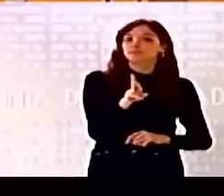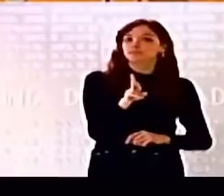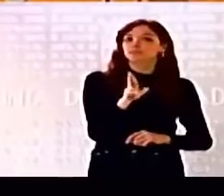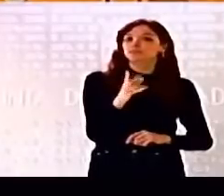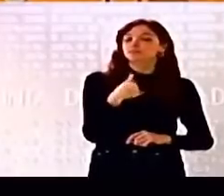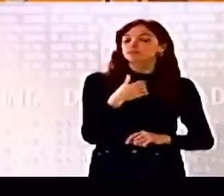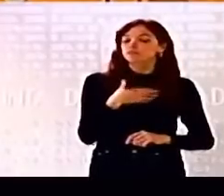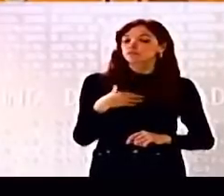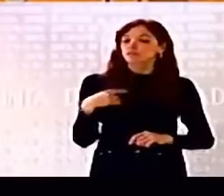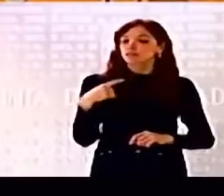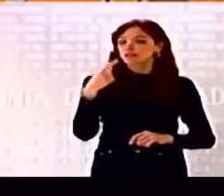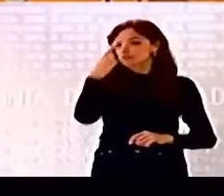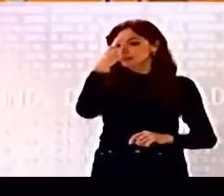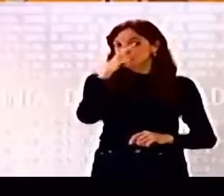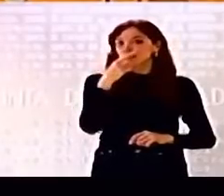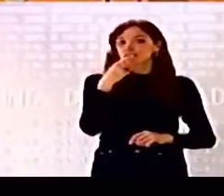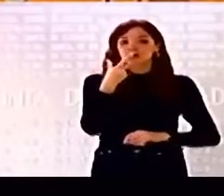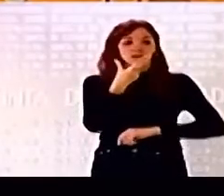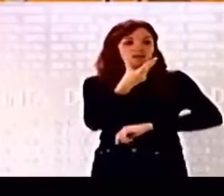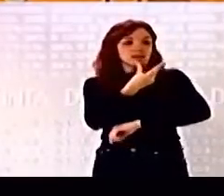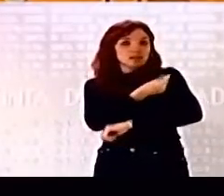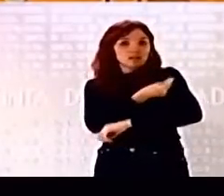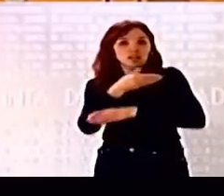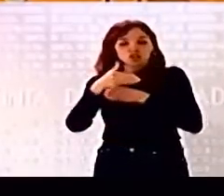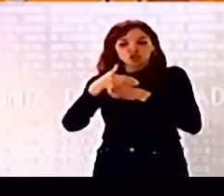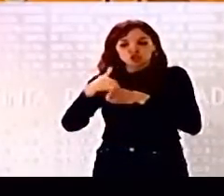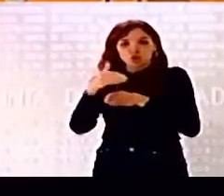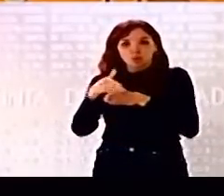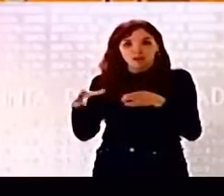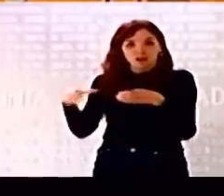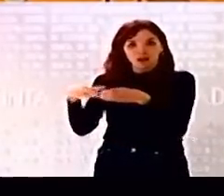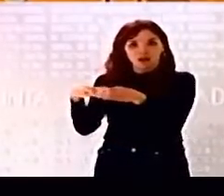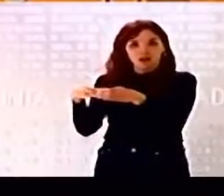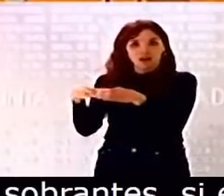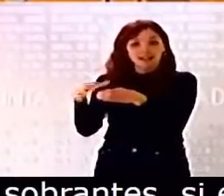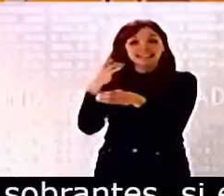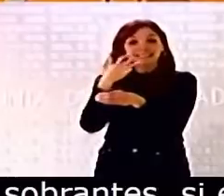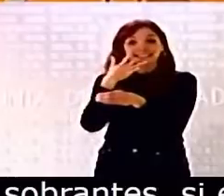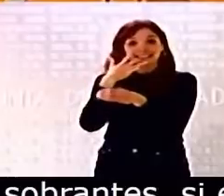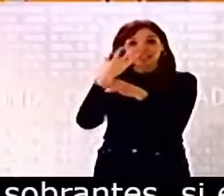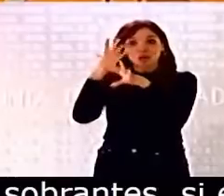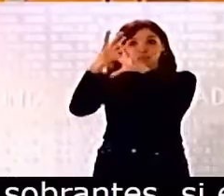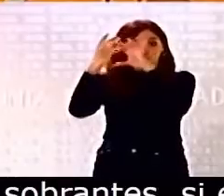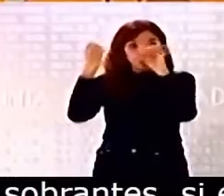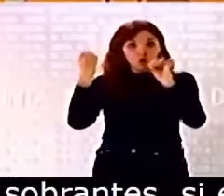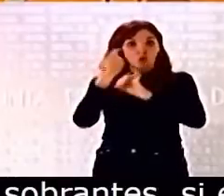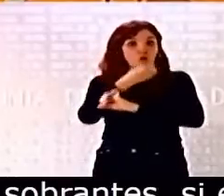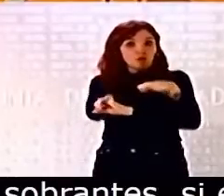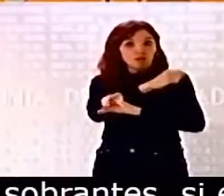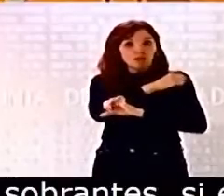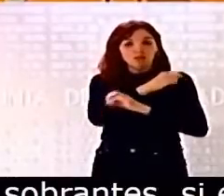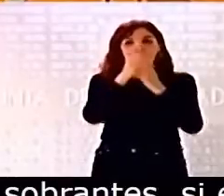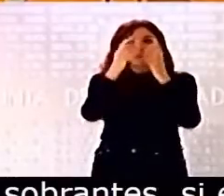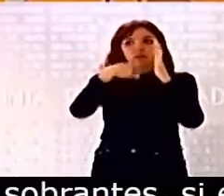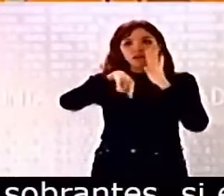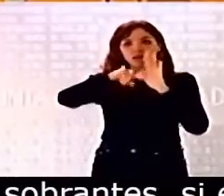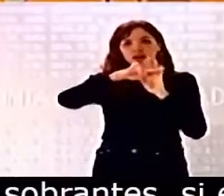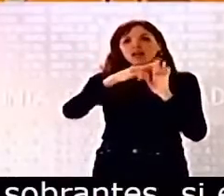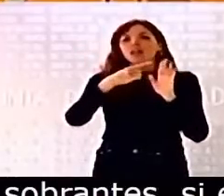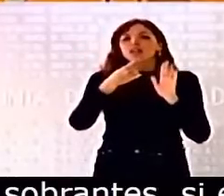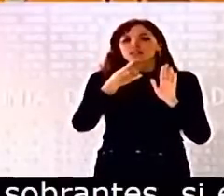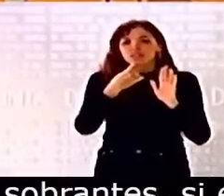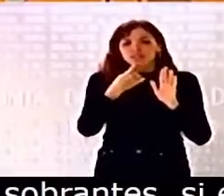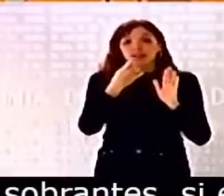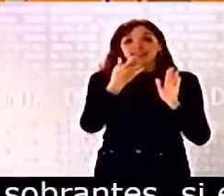Quería preguntar por las dosis sobrantes, si el protocolo de vacunación especifica qué hacer en el caso